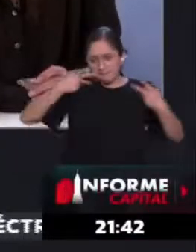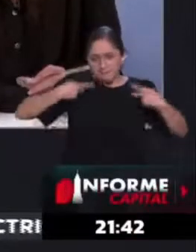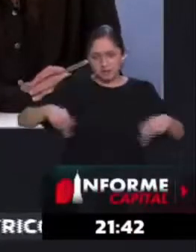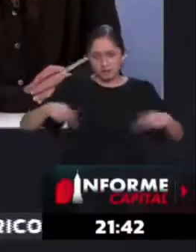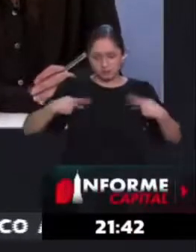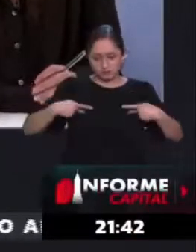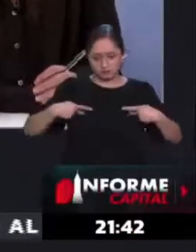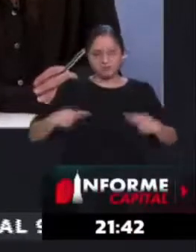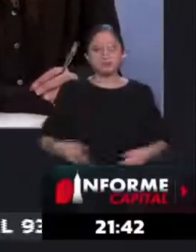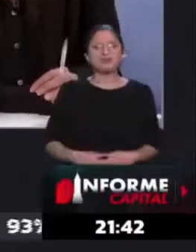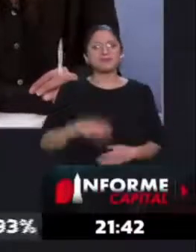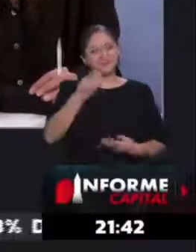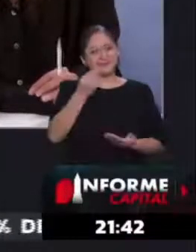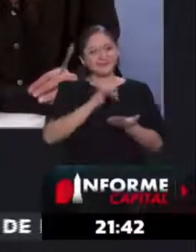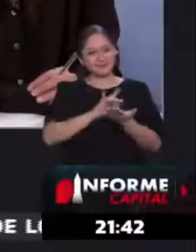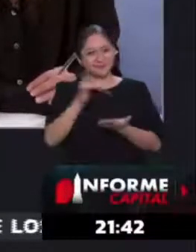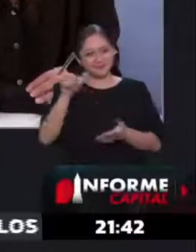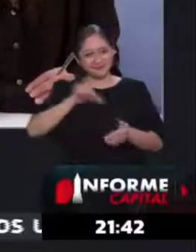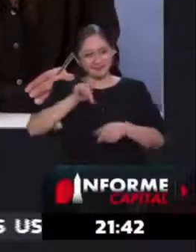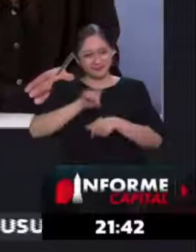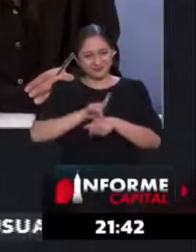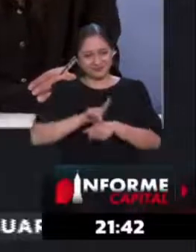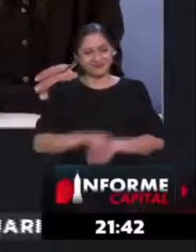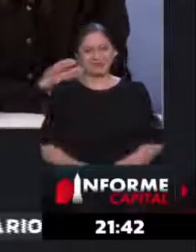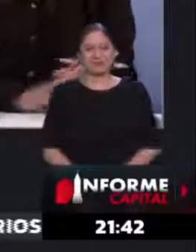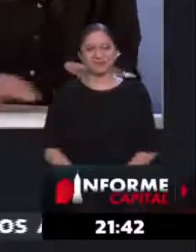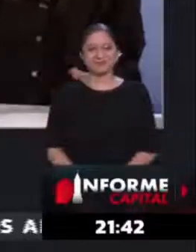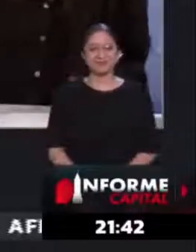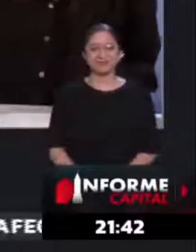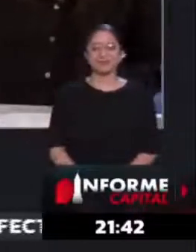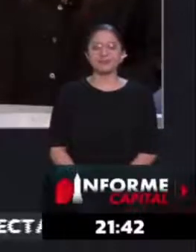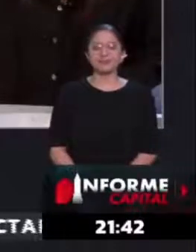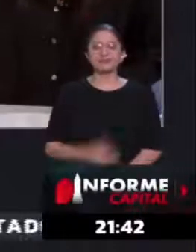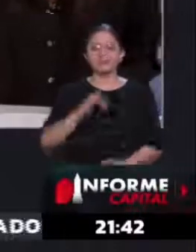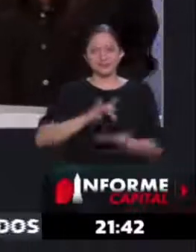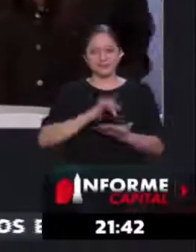absolutamente todos. Muchísimas gracias por habernos acompañado. Muchas gracias, muy buenas noches. Muchas gracias.